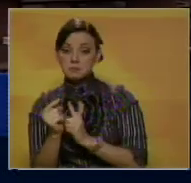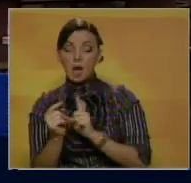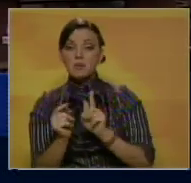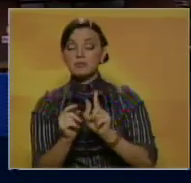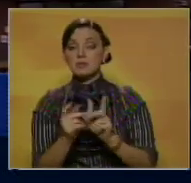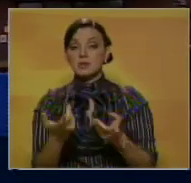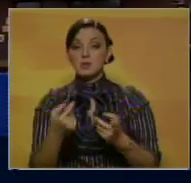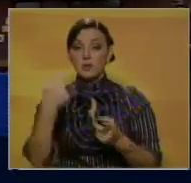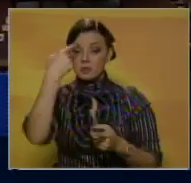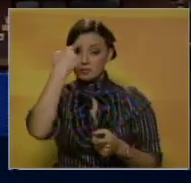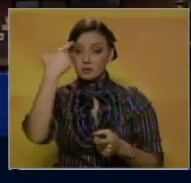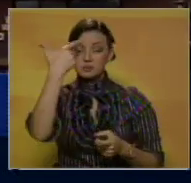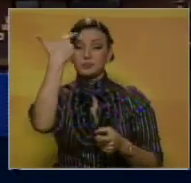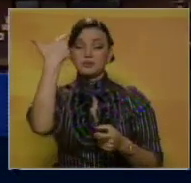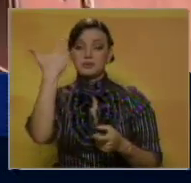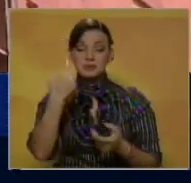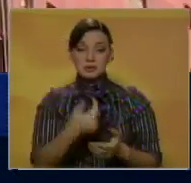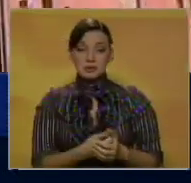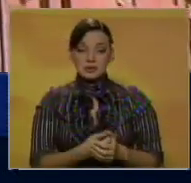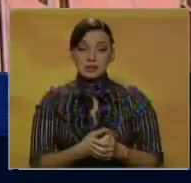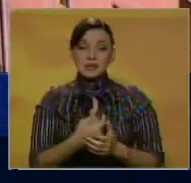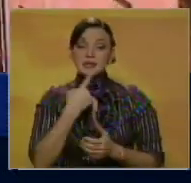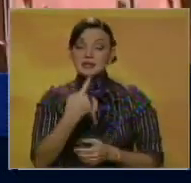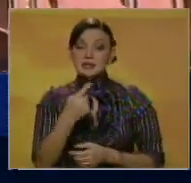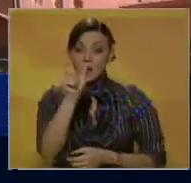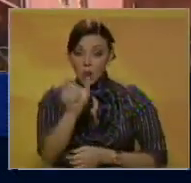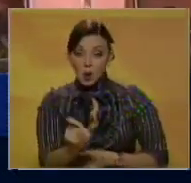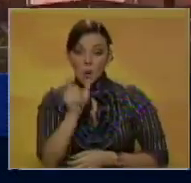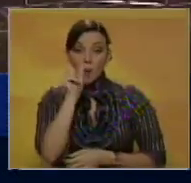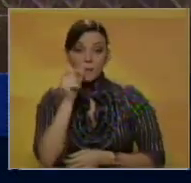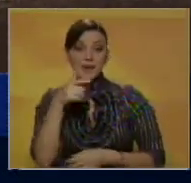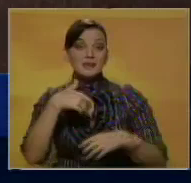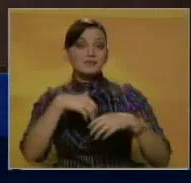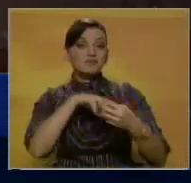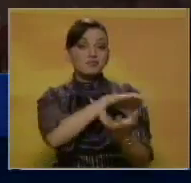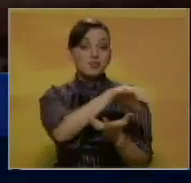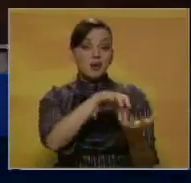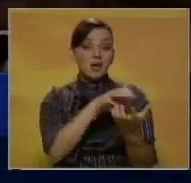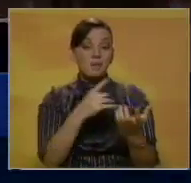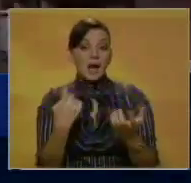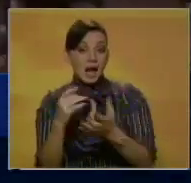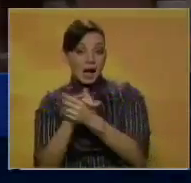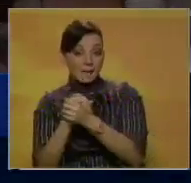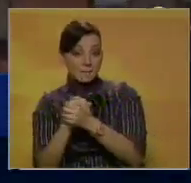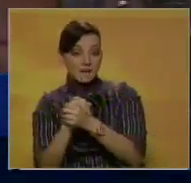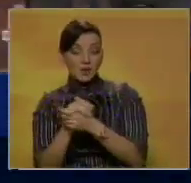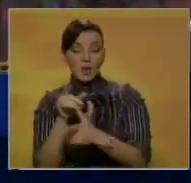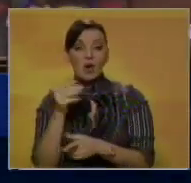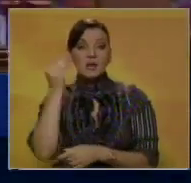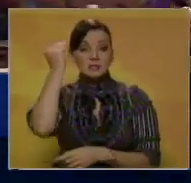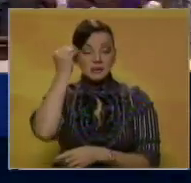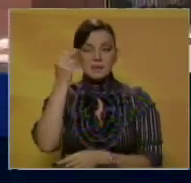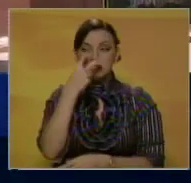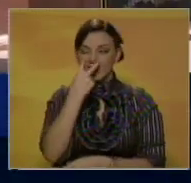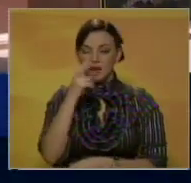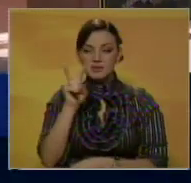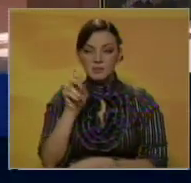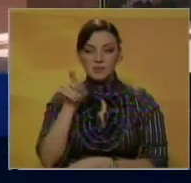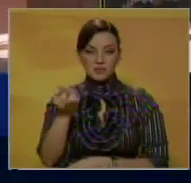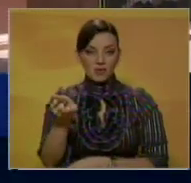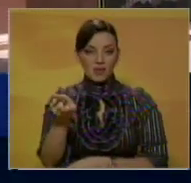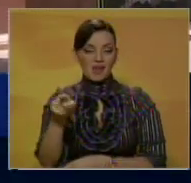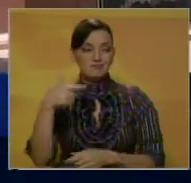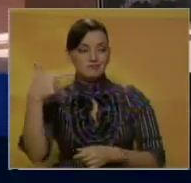frente. Extraoficialmente se conoció que la víctima había tenido problemas con uno de los amigos, quien es el principal sospechoso del crimen. Los